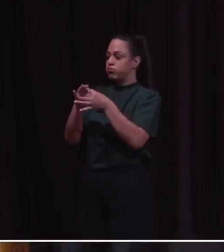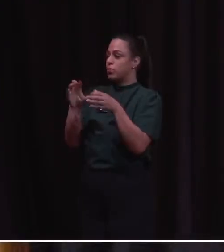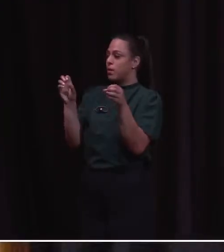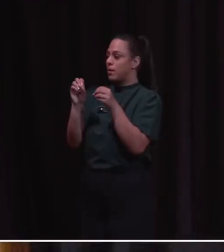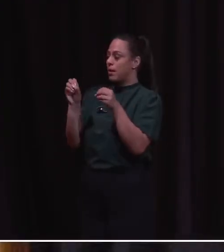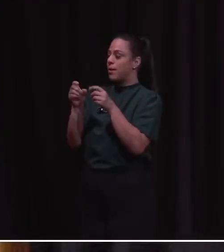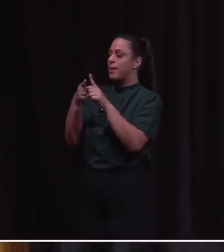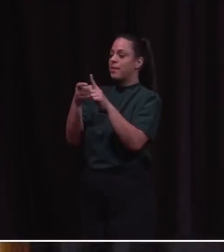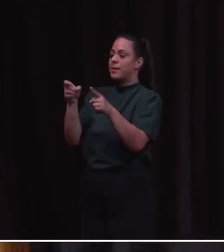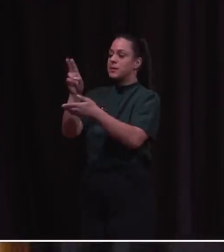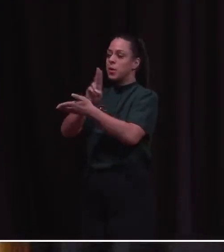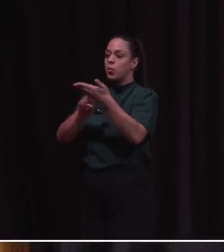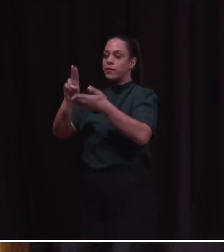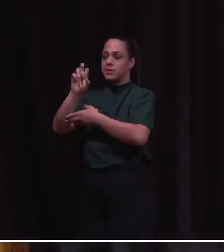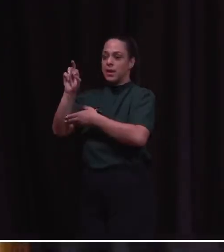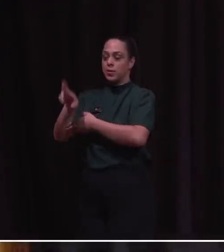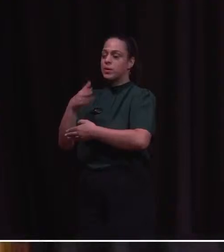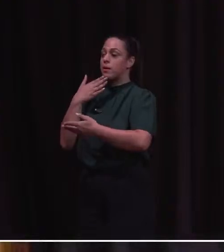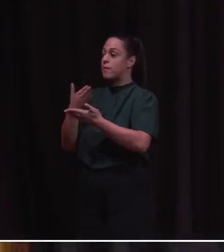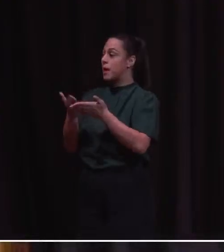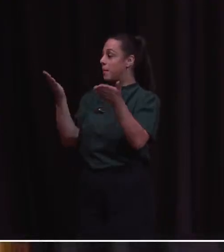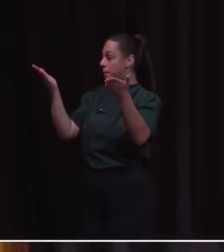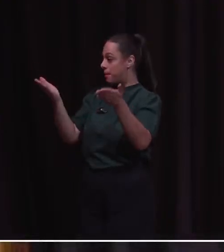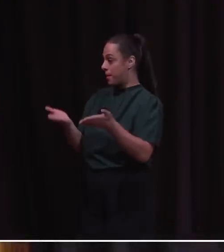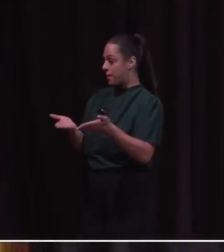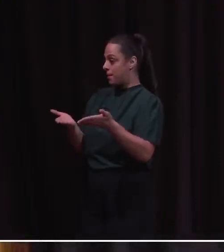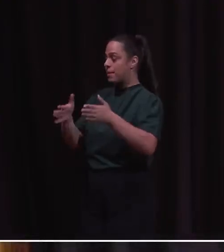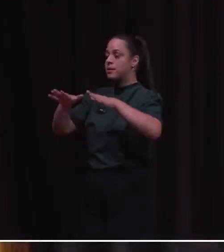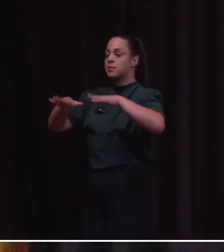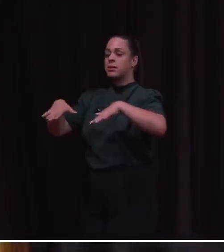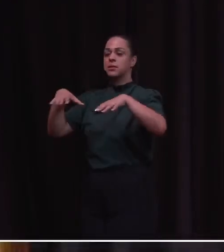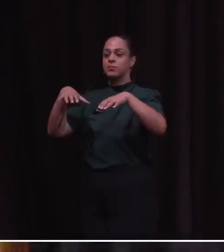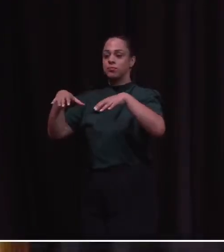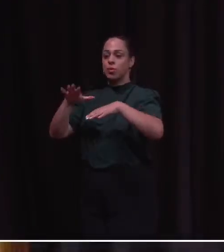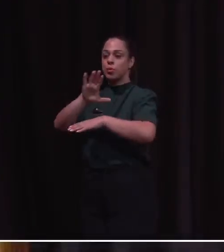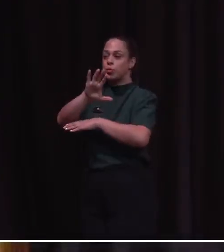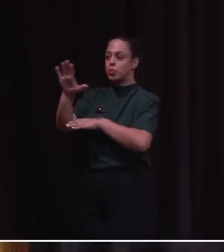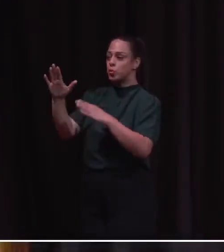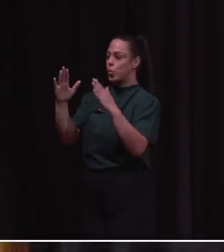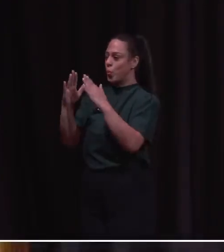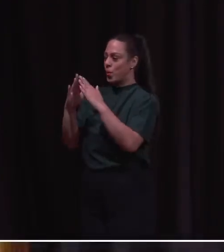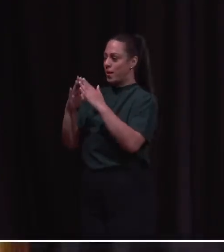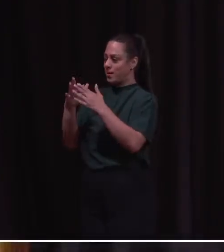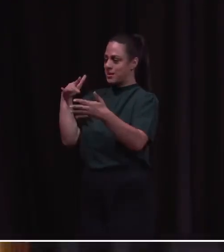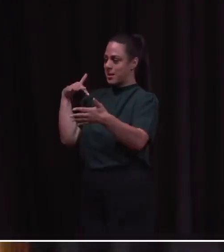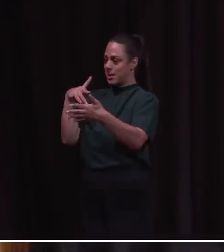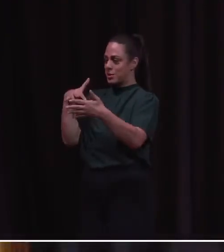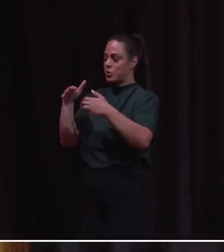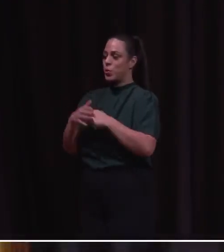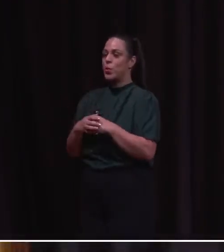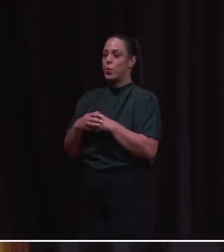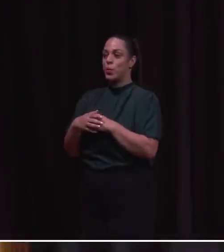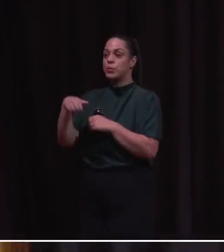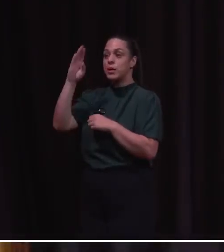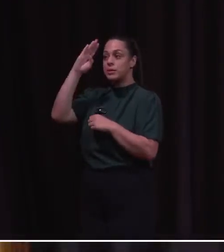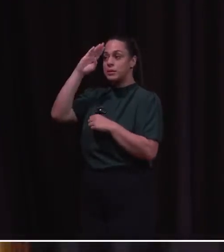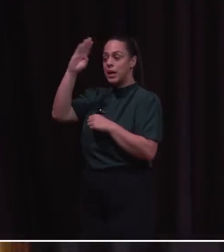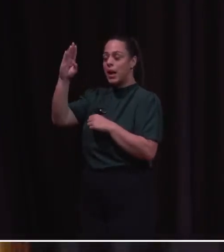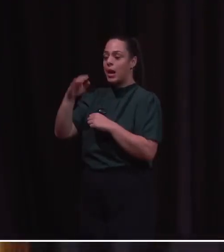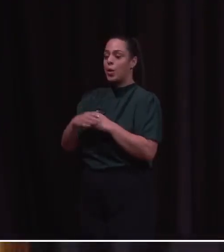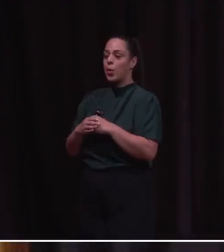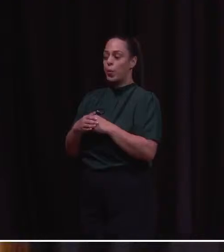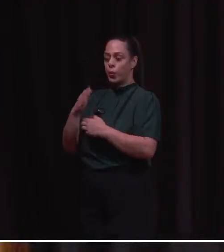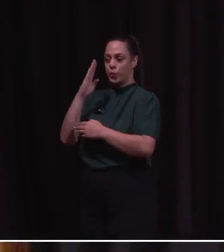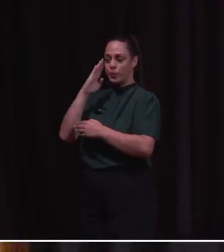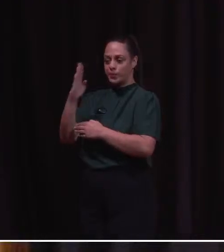muy bienvenidas a esta su casa de estudios. Saludo cordialmente a la